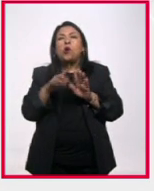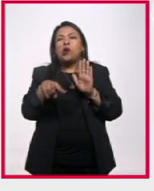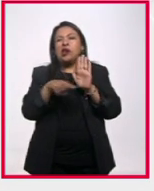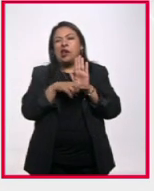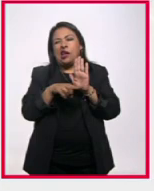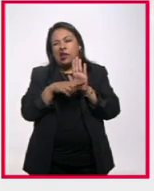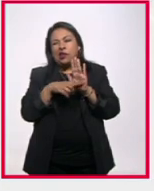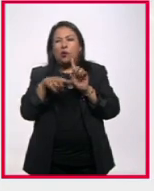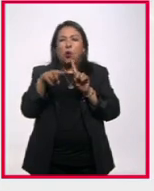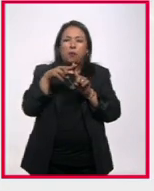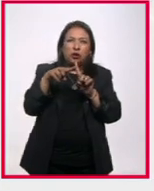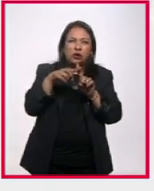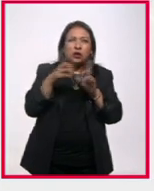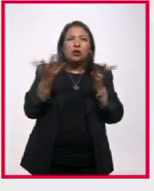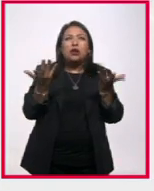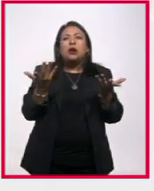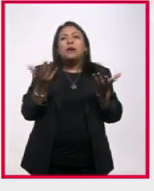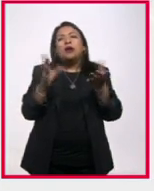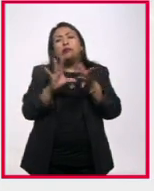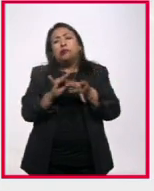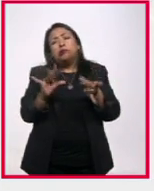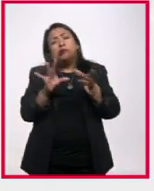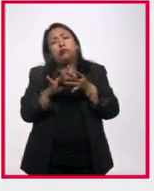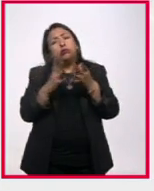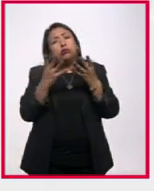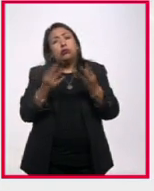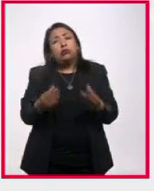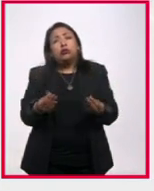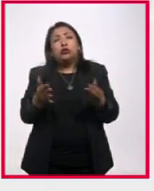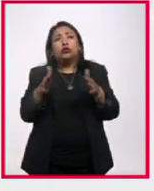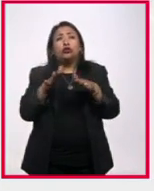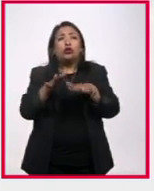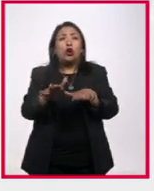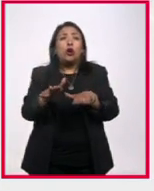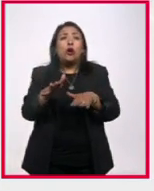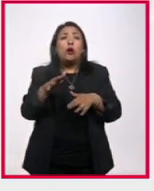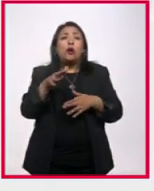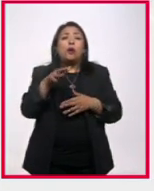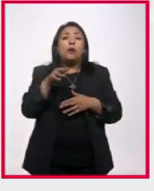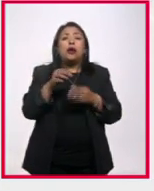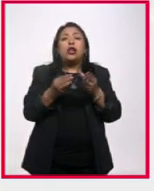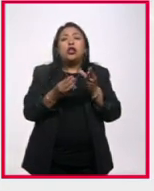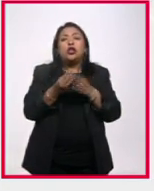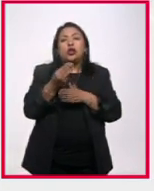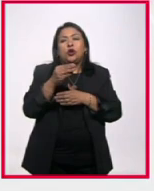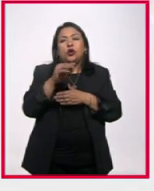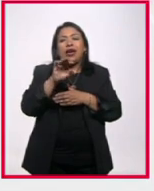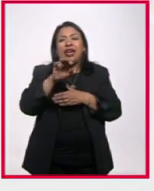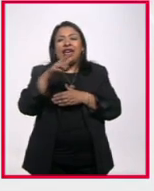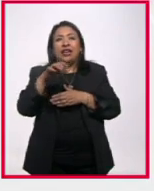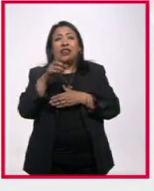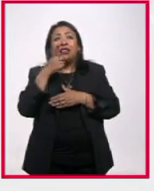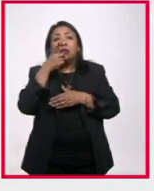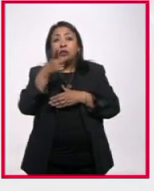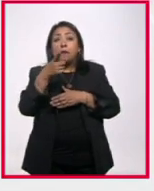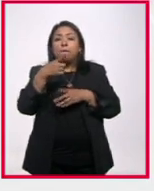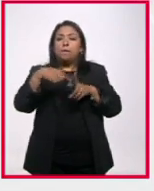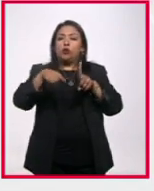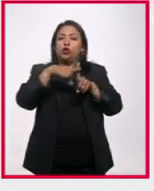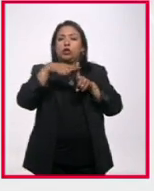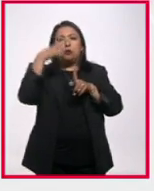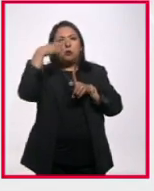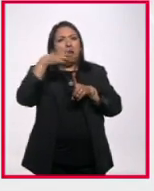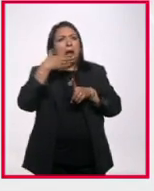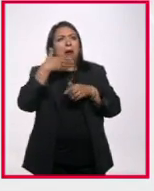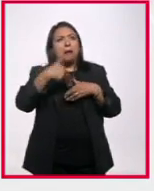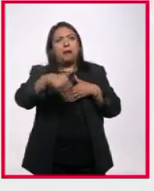negativa y positiva? Uh-huh. ¿Cuánto se ha hablado, inclusive en estas tendencias New Age, de que hay que decretar cosas buenas para que nos vaya